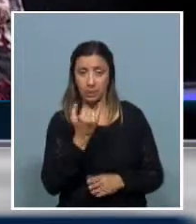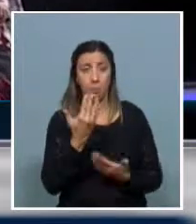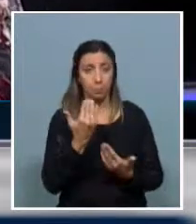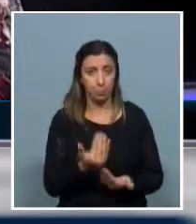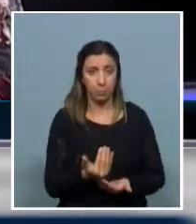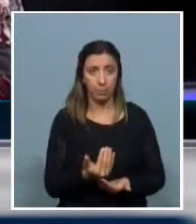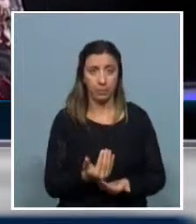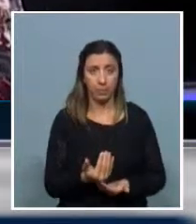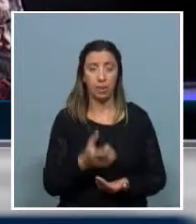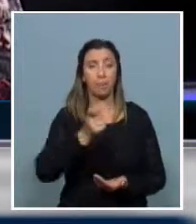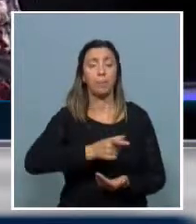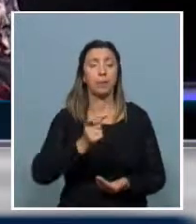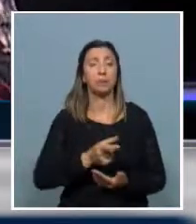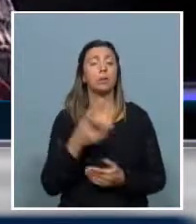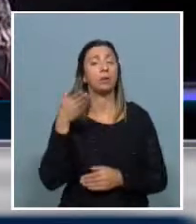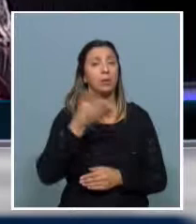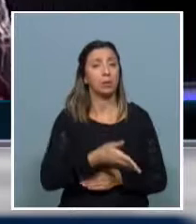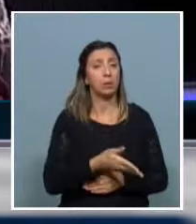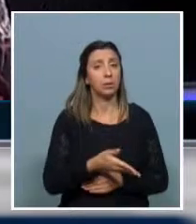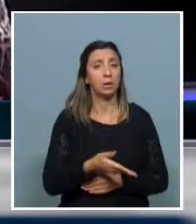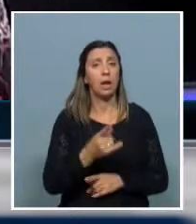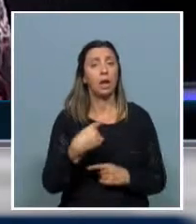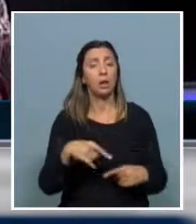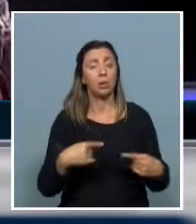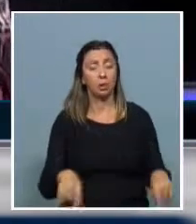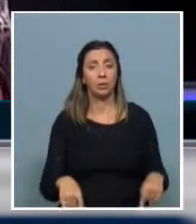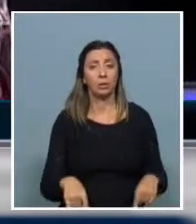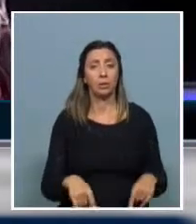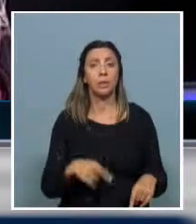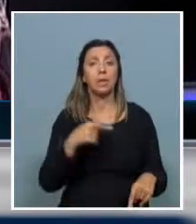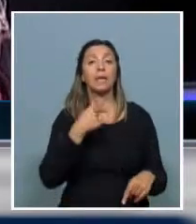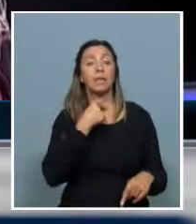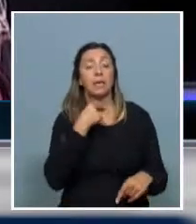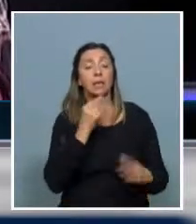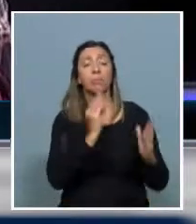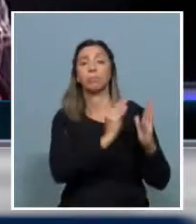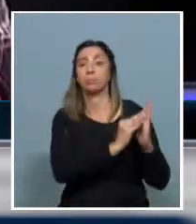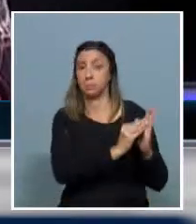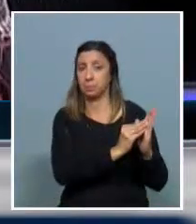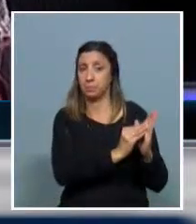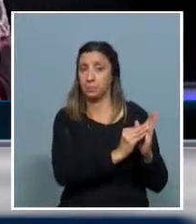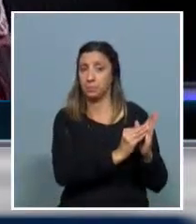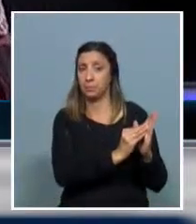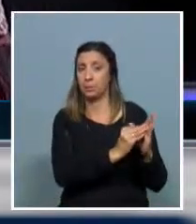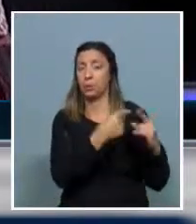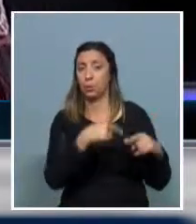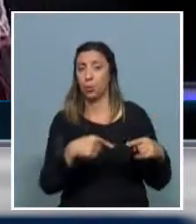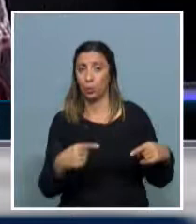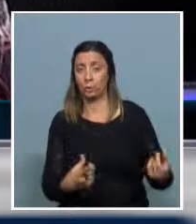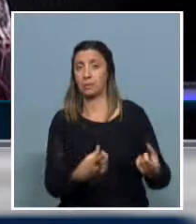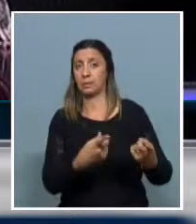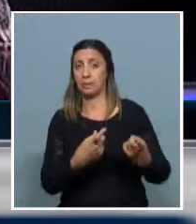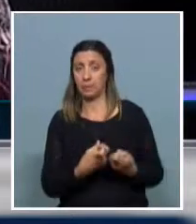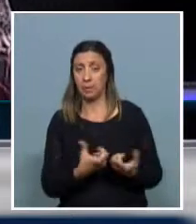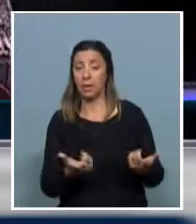poder, las personas que se presentaban reunían una categoría que es aspirante a ser inscriptos, porque hay una serie de requisitos